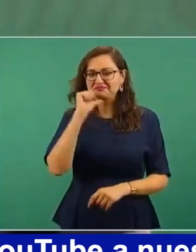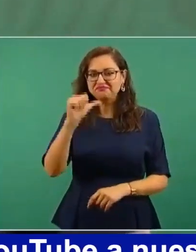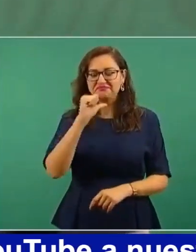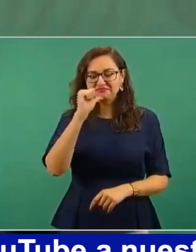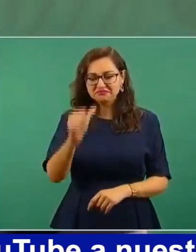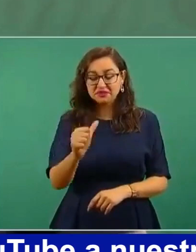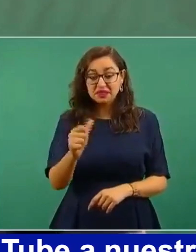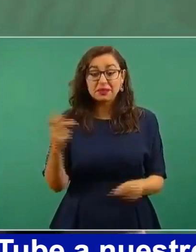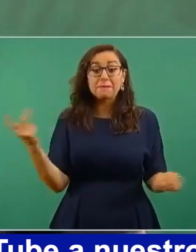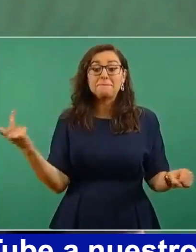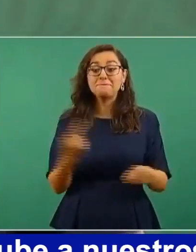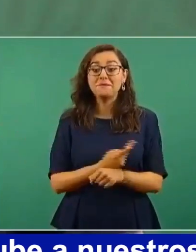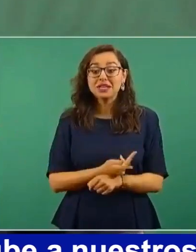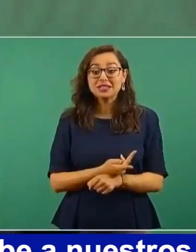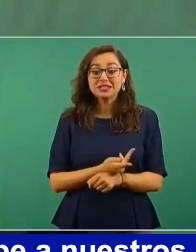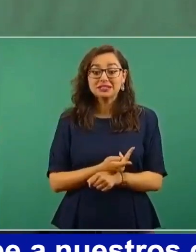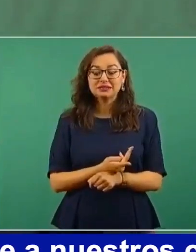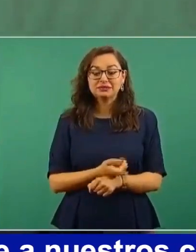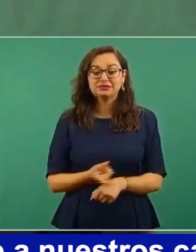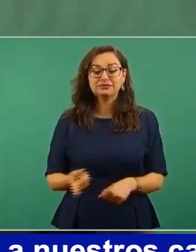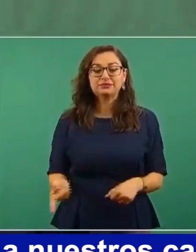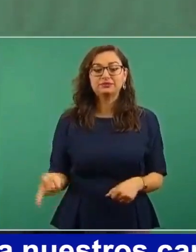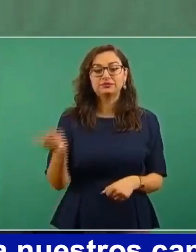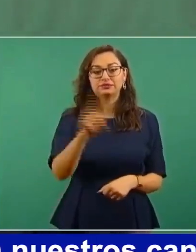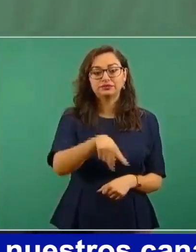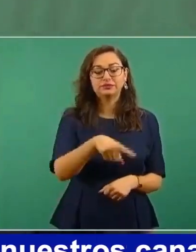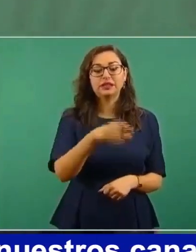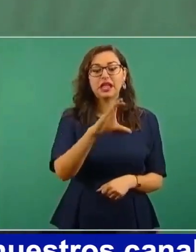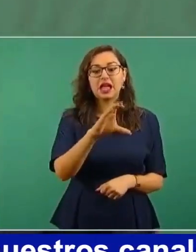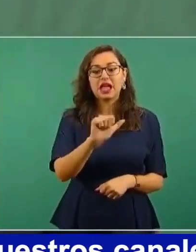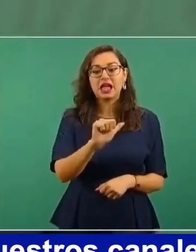Calderón, en represalia,